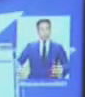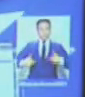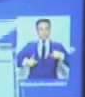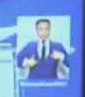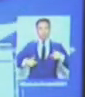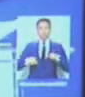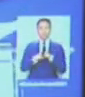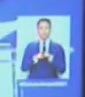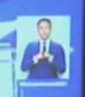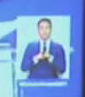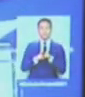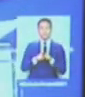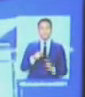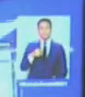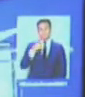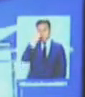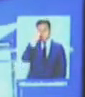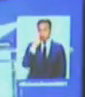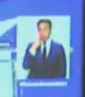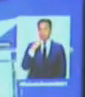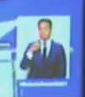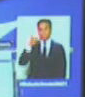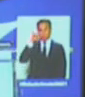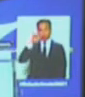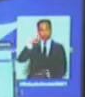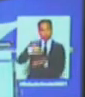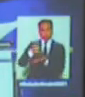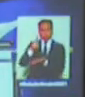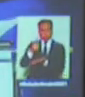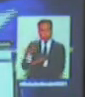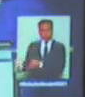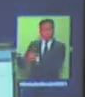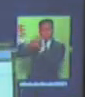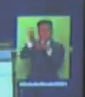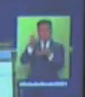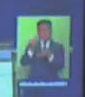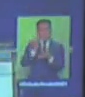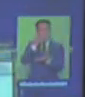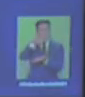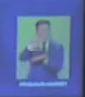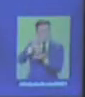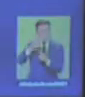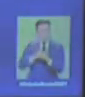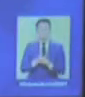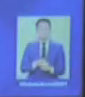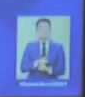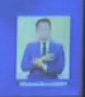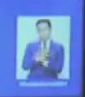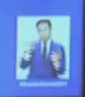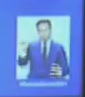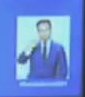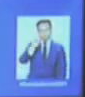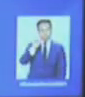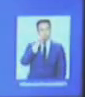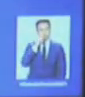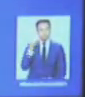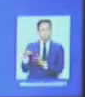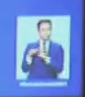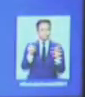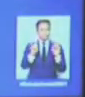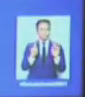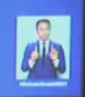5 que tendrán que ser negociados con el oficialismo, es decir, con senadores cercanos al presidente de la